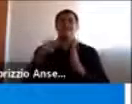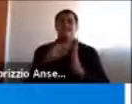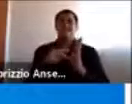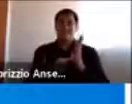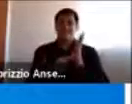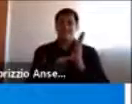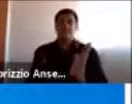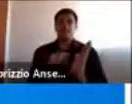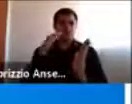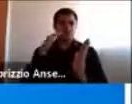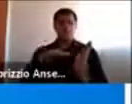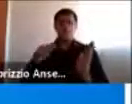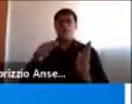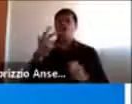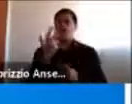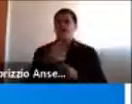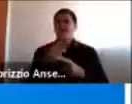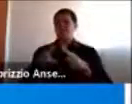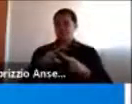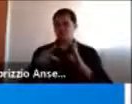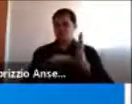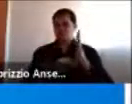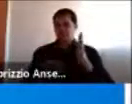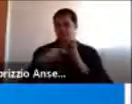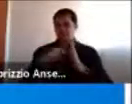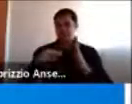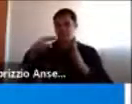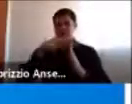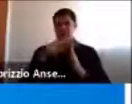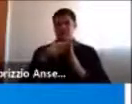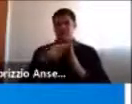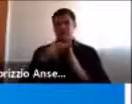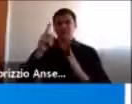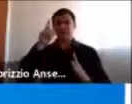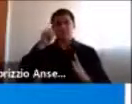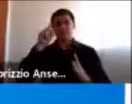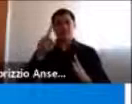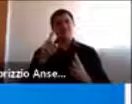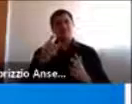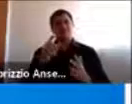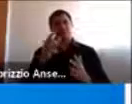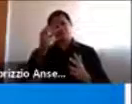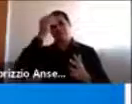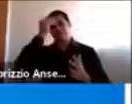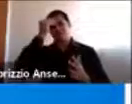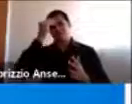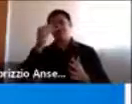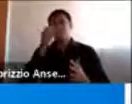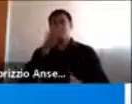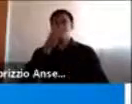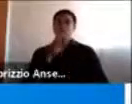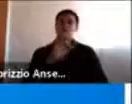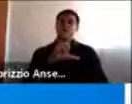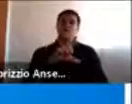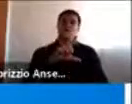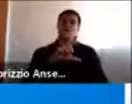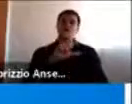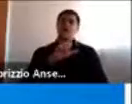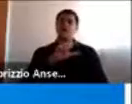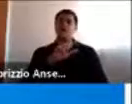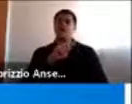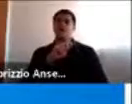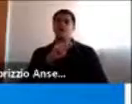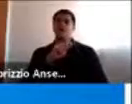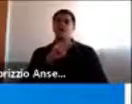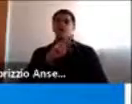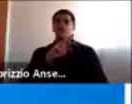existen distintos niveles de decodificación y eso ustedes lo pueden definir aquí de tal forma de que el niño acceda